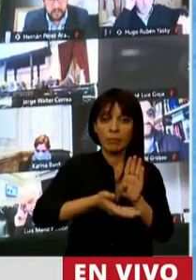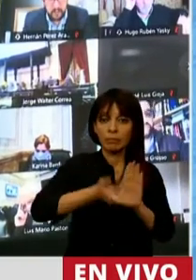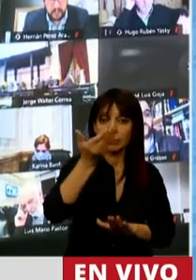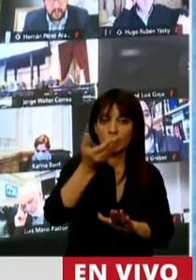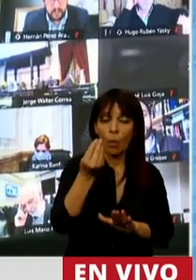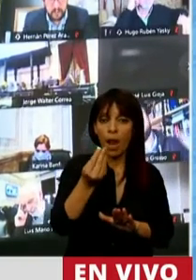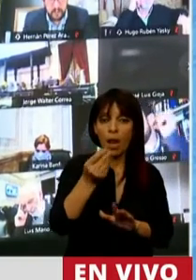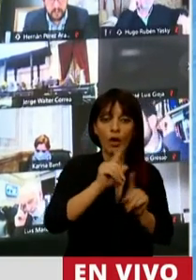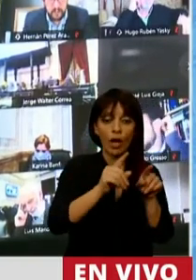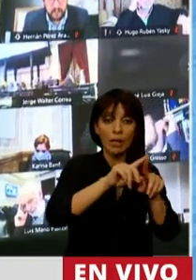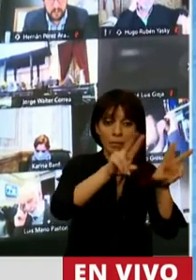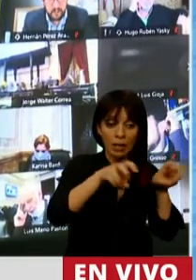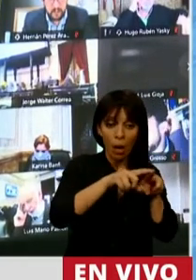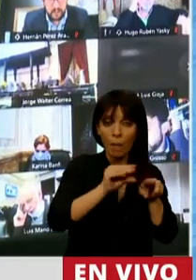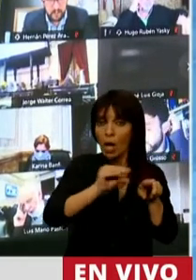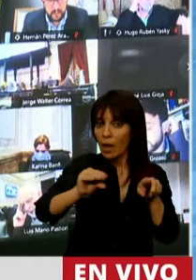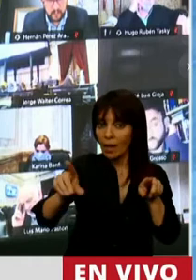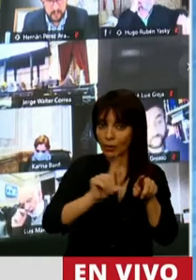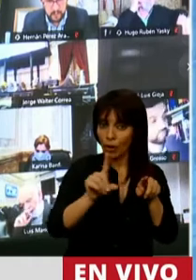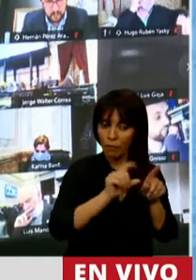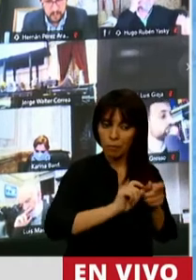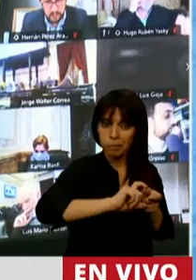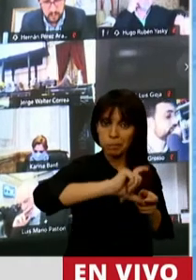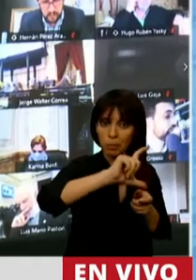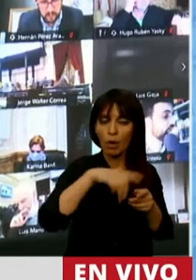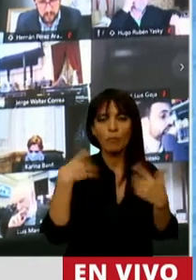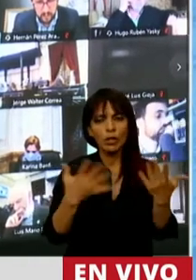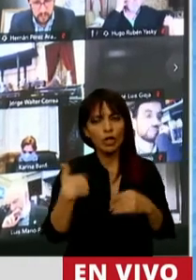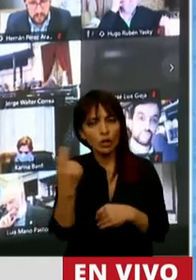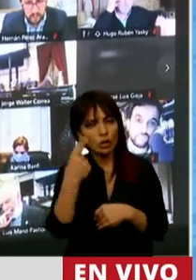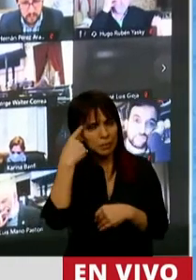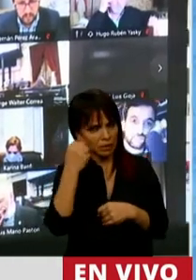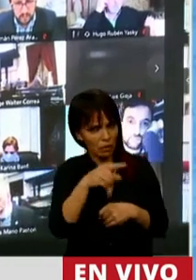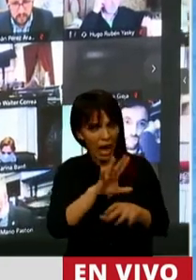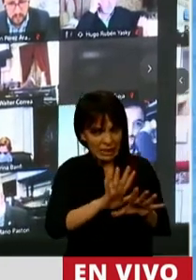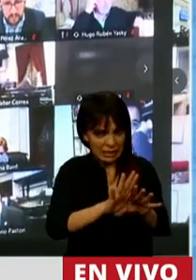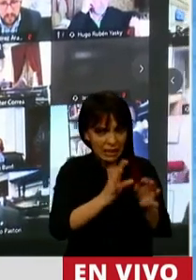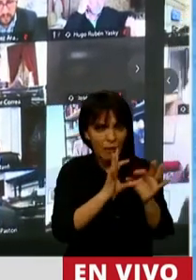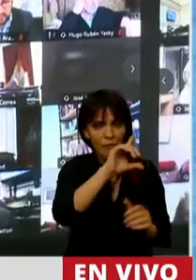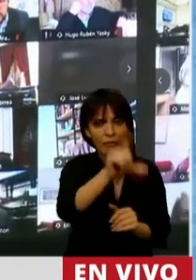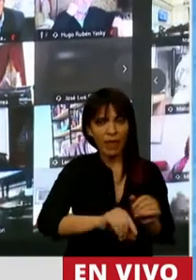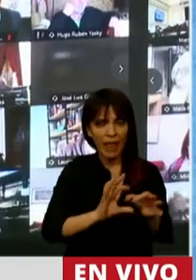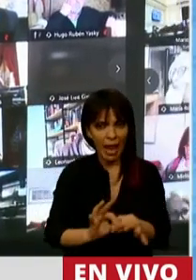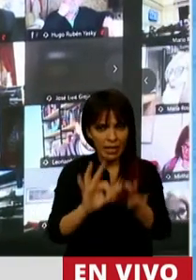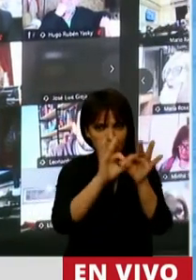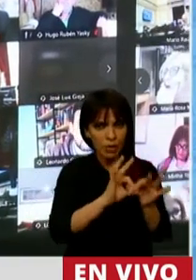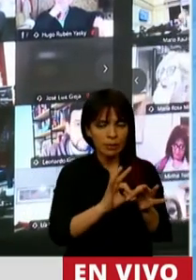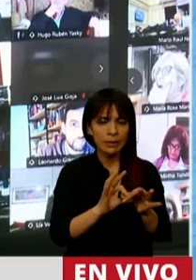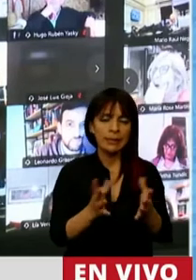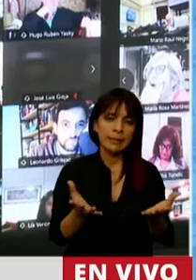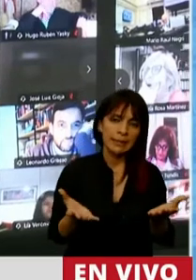no coparticipables. De ahí nuestra preocupación respecto al federalismo fiscal. Y quiero